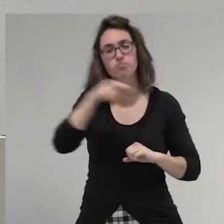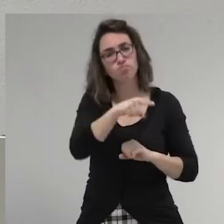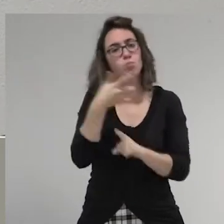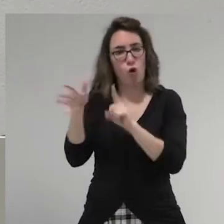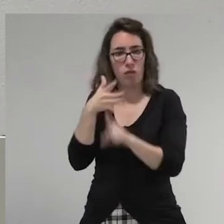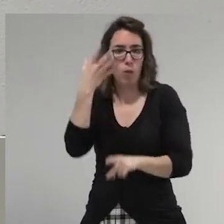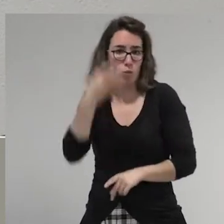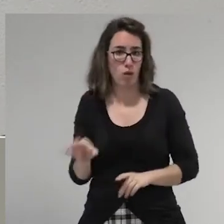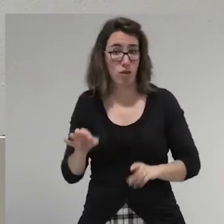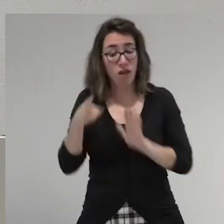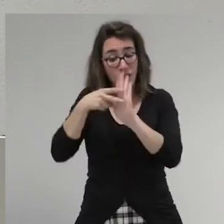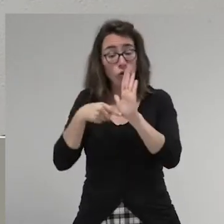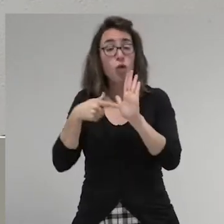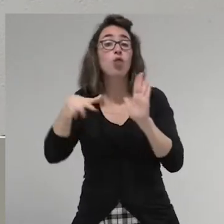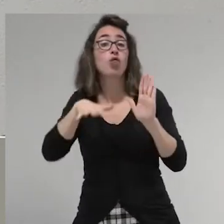determinado por la ley.